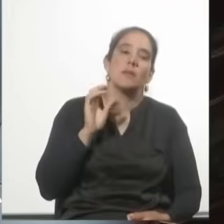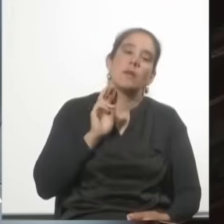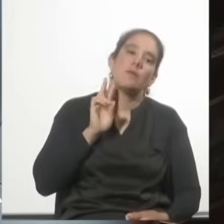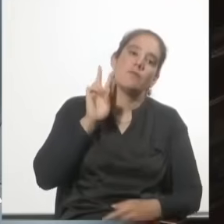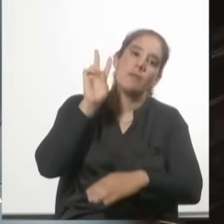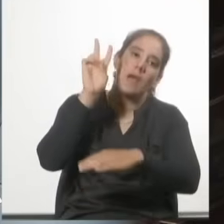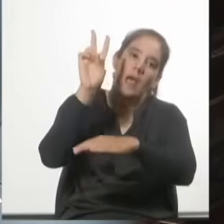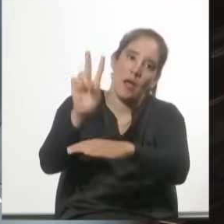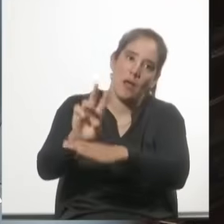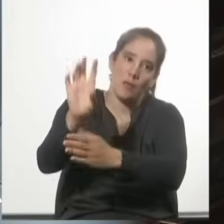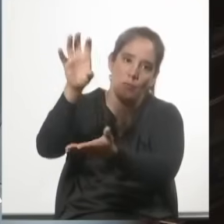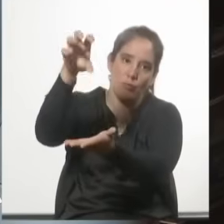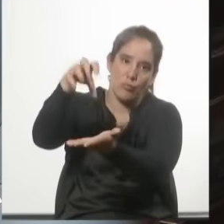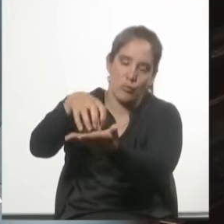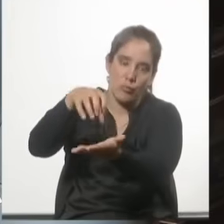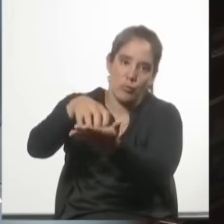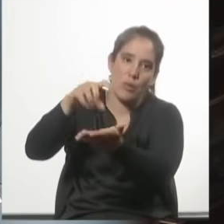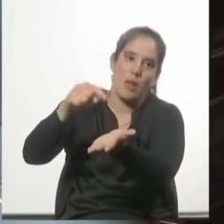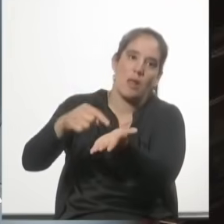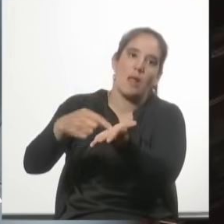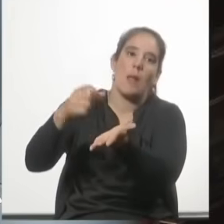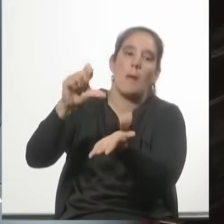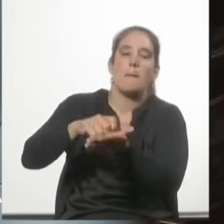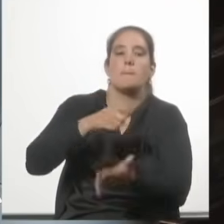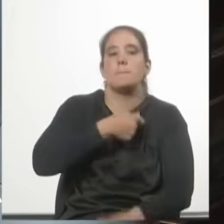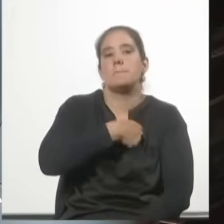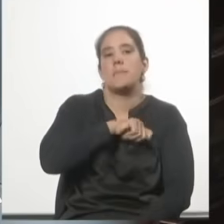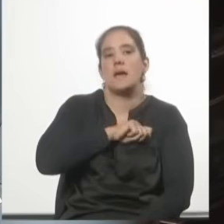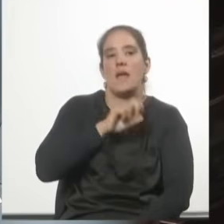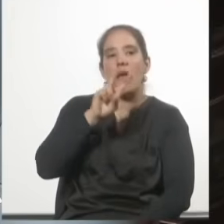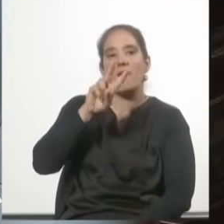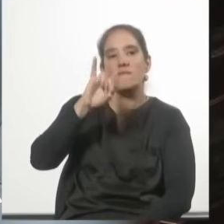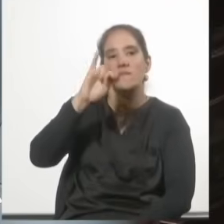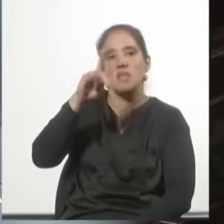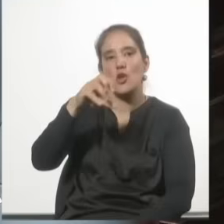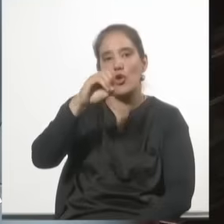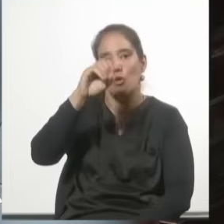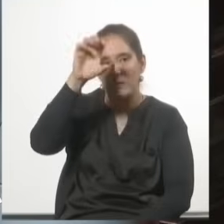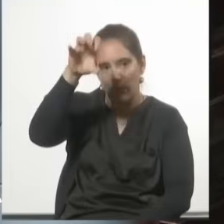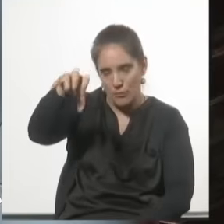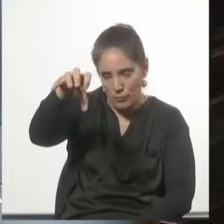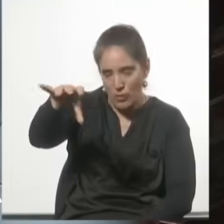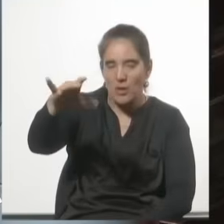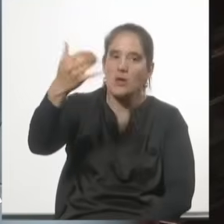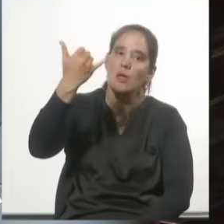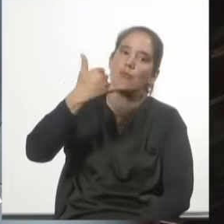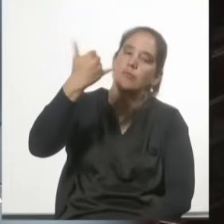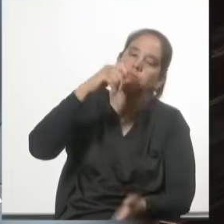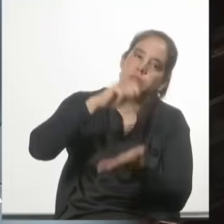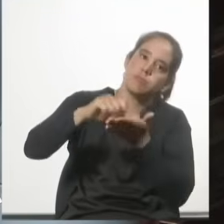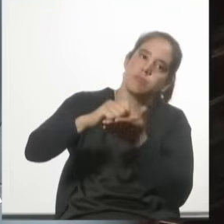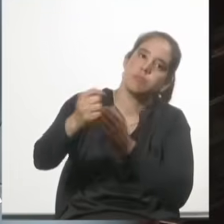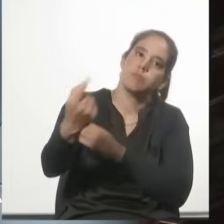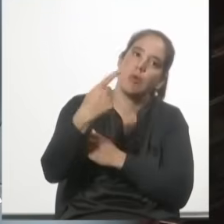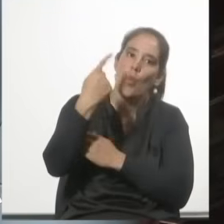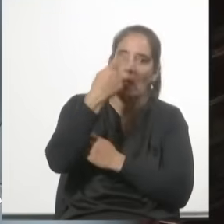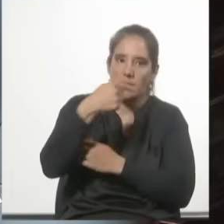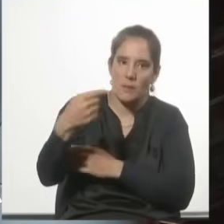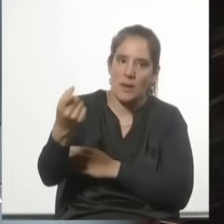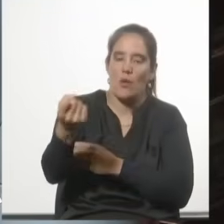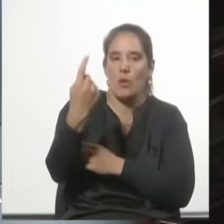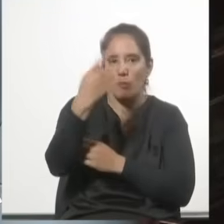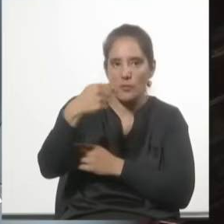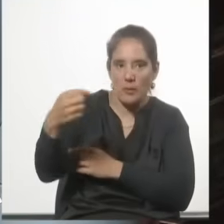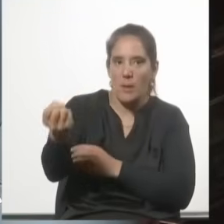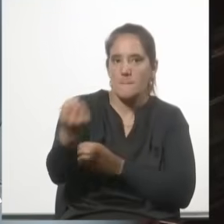constituyeron efectivamente en la ciudad de Vigo y desde entonces nos informan de la situación, elevando semanalmente un memorando